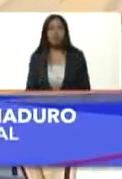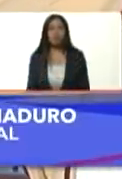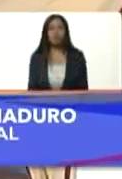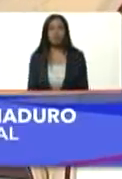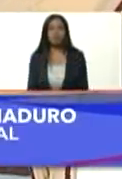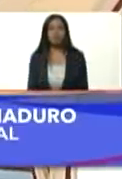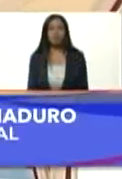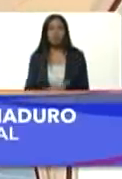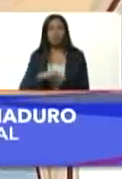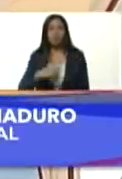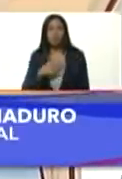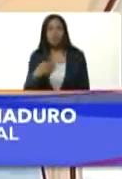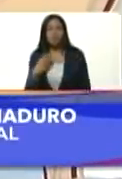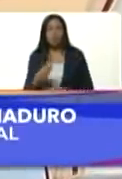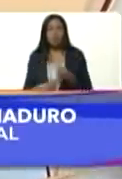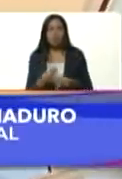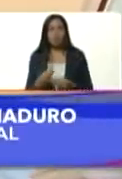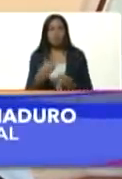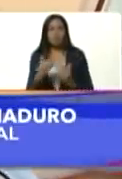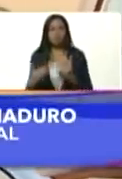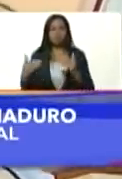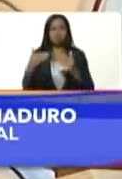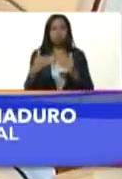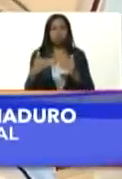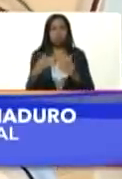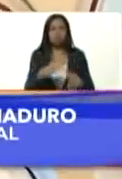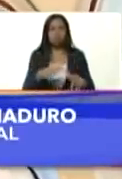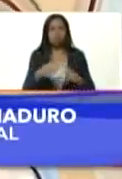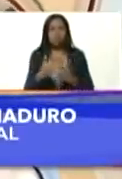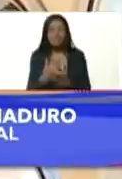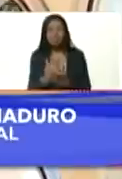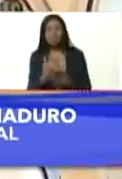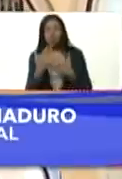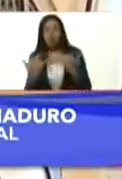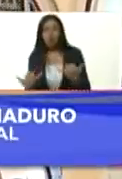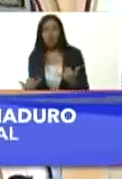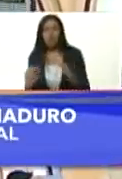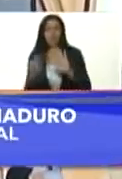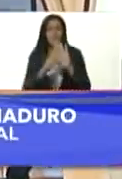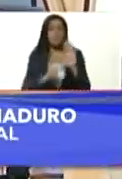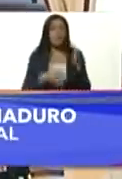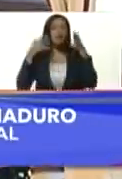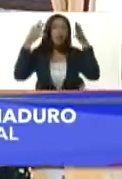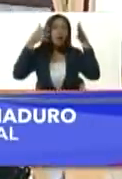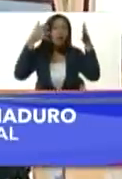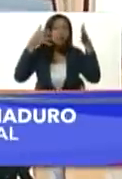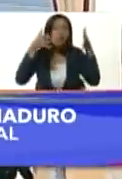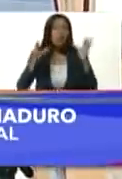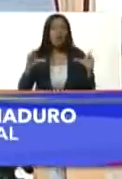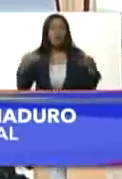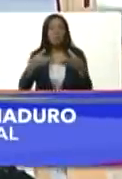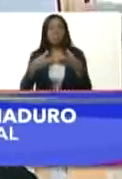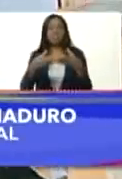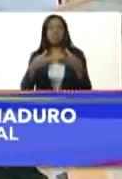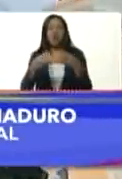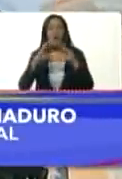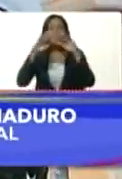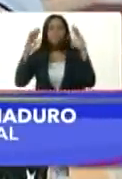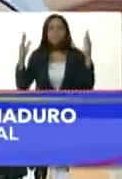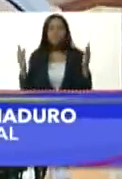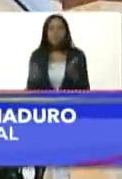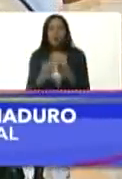Estamos tratando de colocarnos adelante de la crisis, como es la recomendación de la Organización Mundial de la